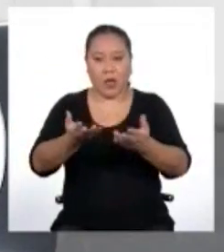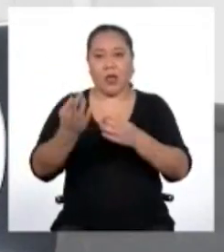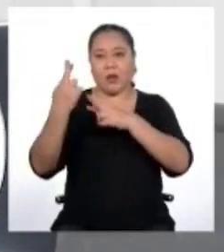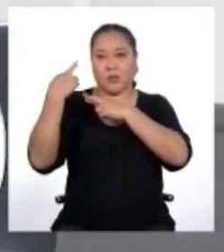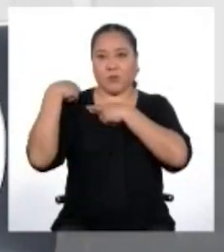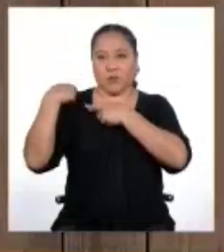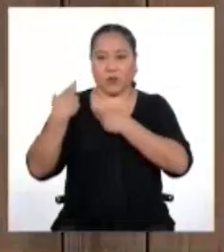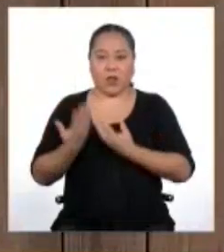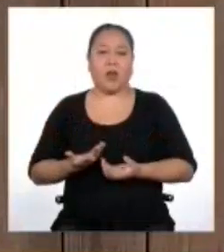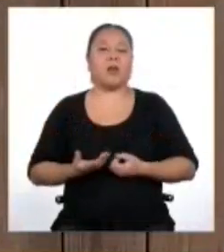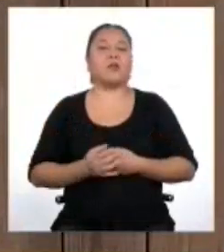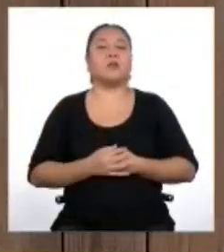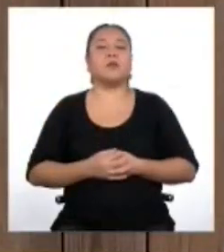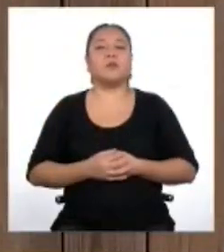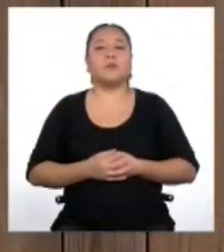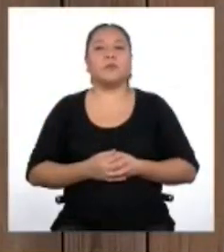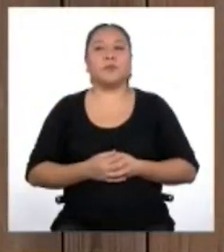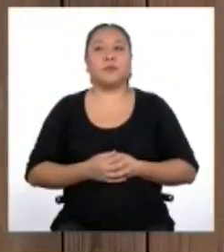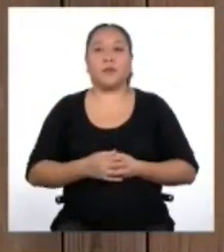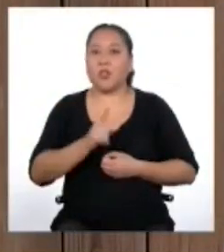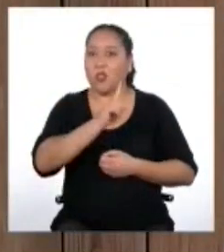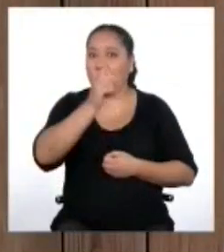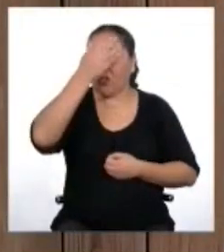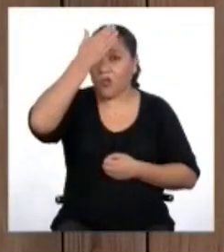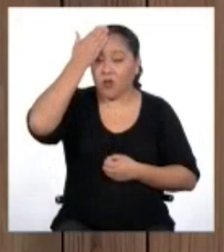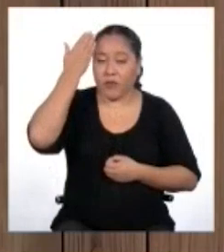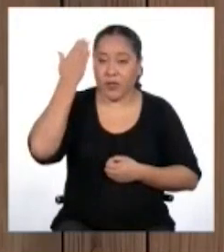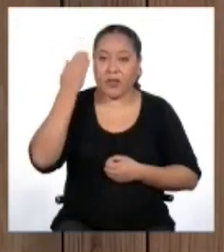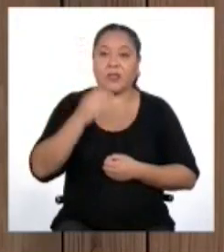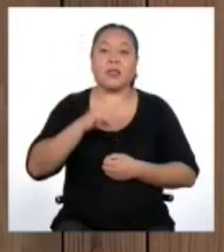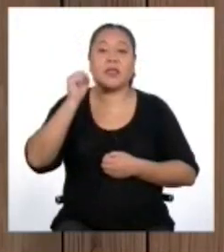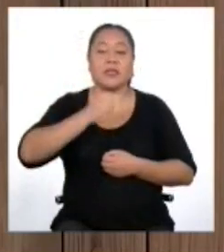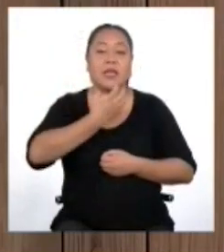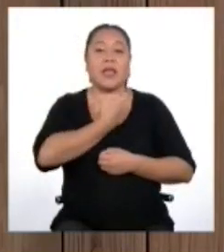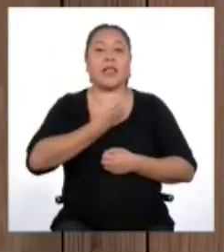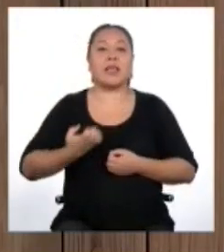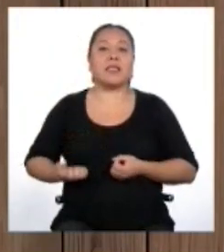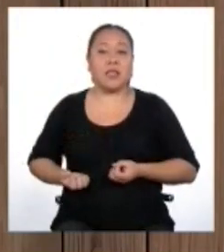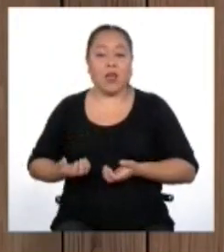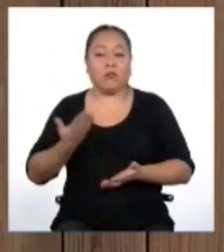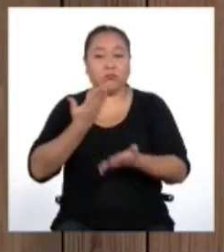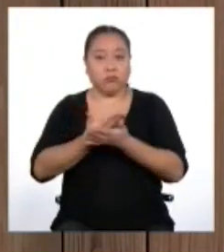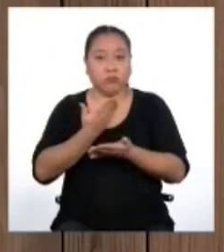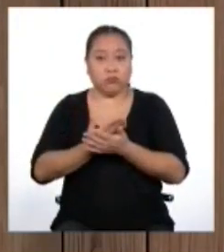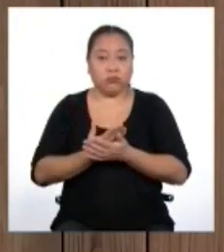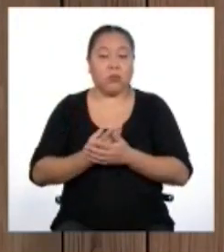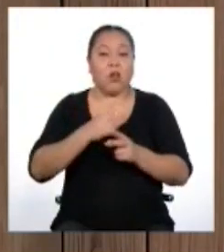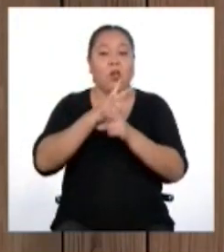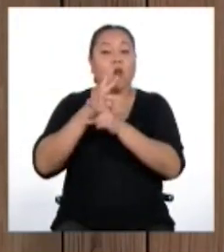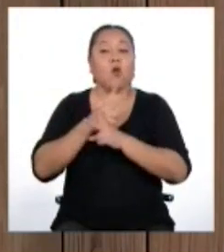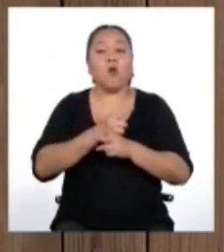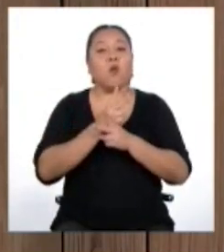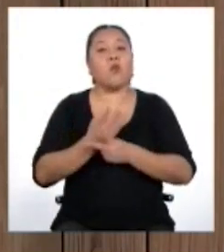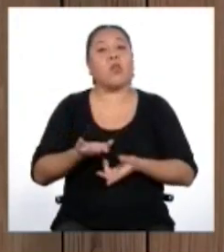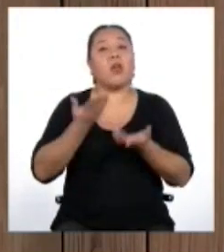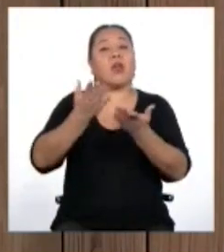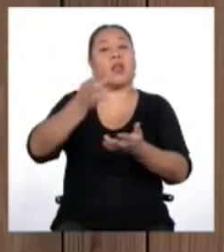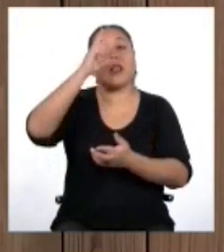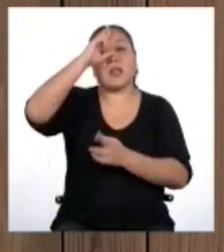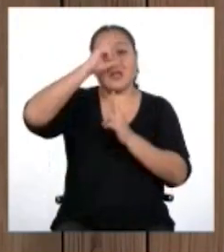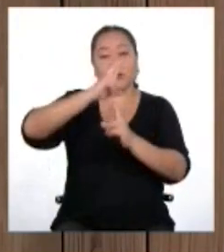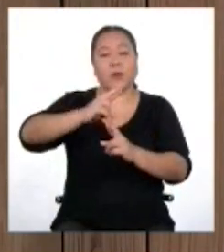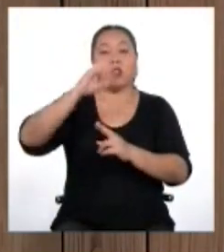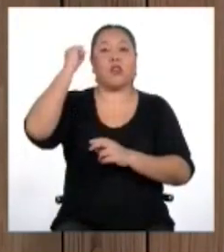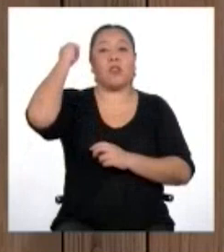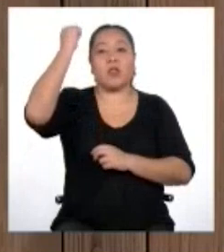y deberes. Y no te olvides que, si bien el Estado garantiza el cumplimiento de nuestros derechos a través de las